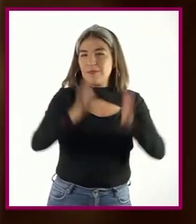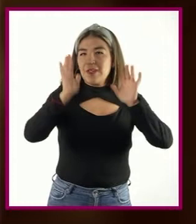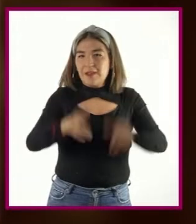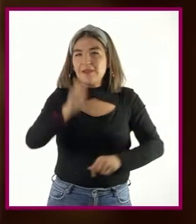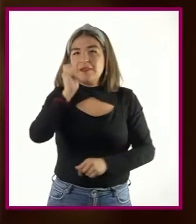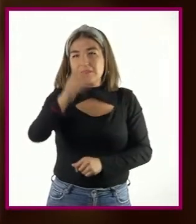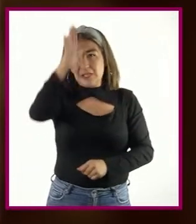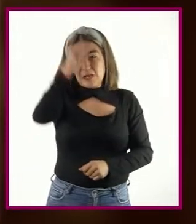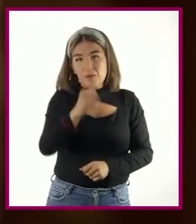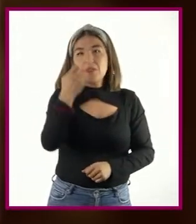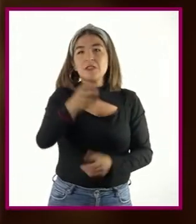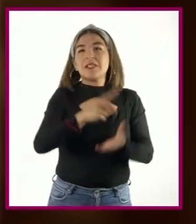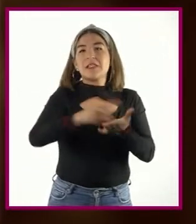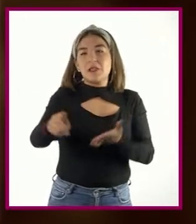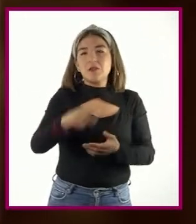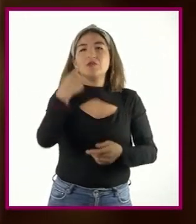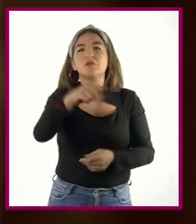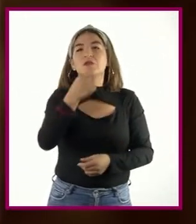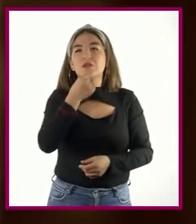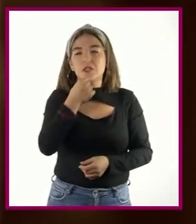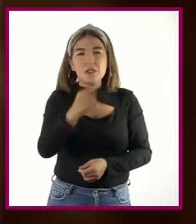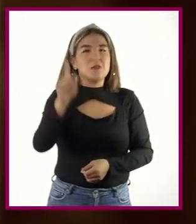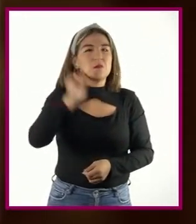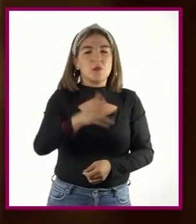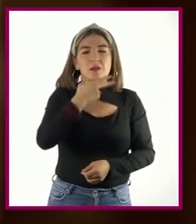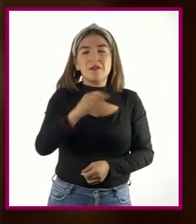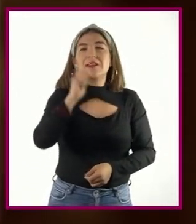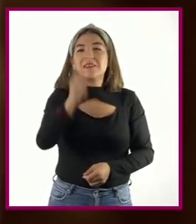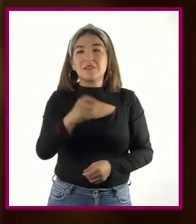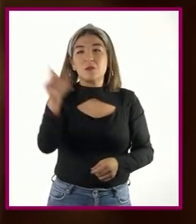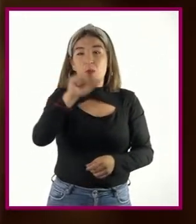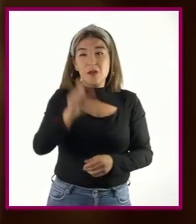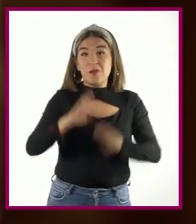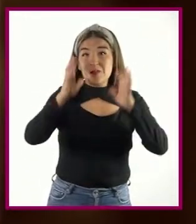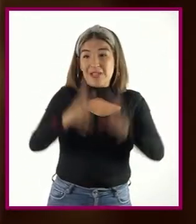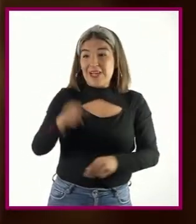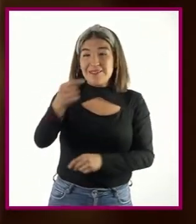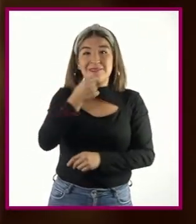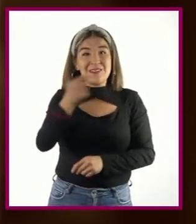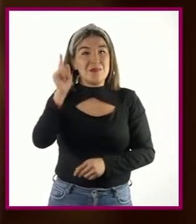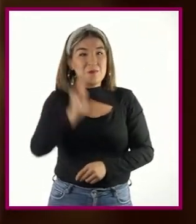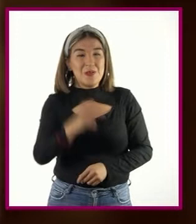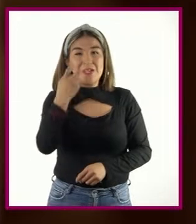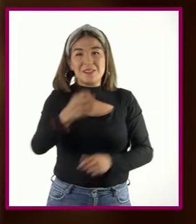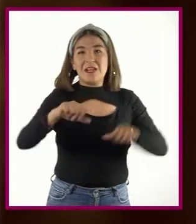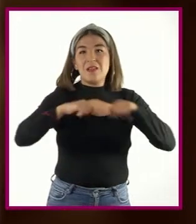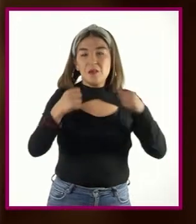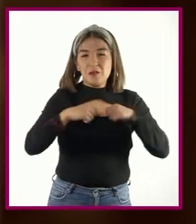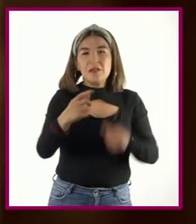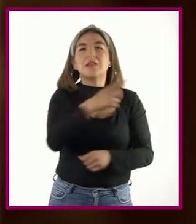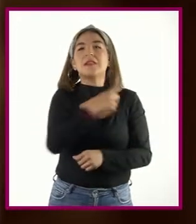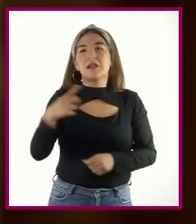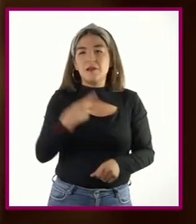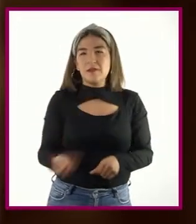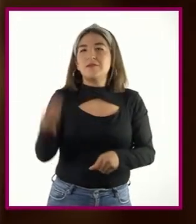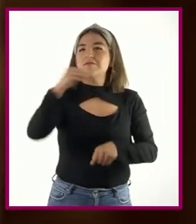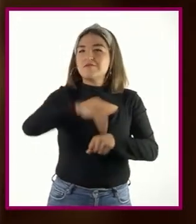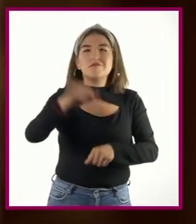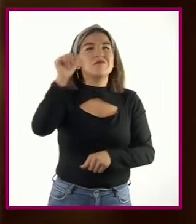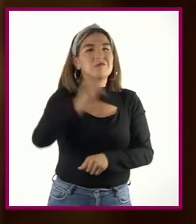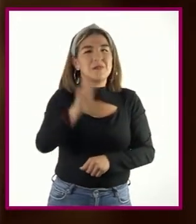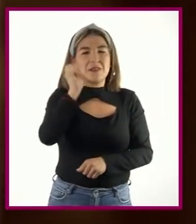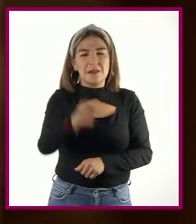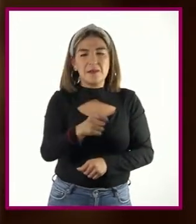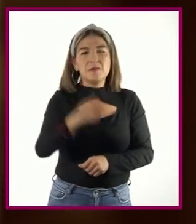la Convención sobre los Derechos del Niño como la propia Constitución es que cuando se trate de niñas, niños y adolescentes deberemos de aplicar siempre